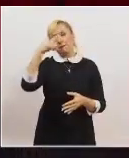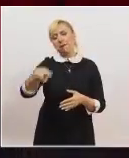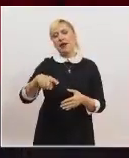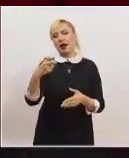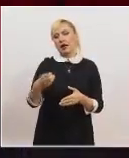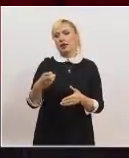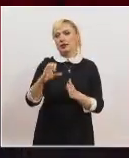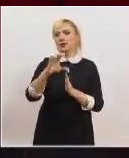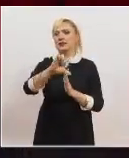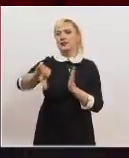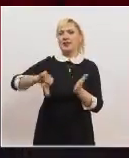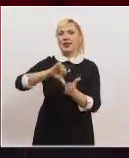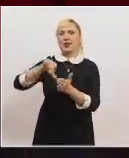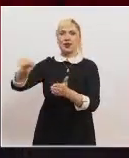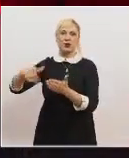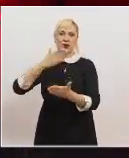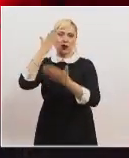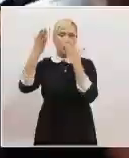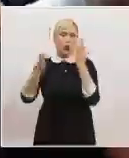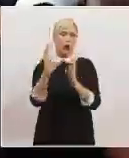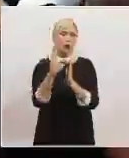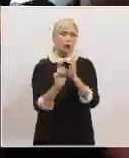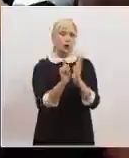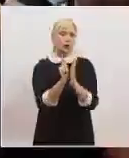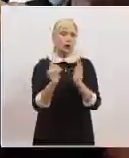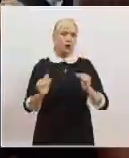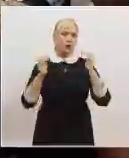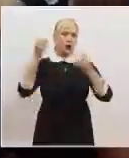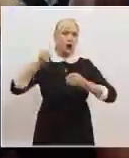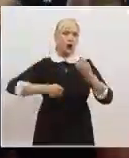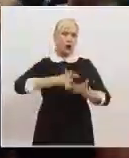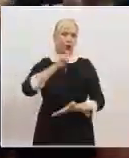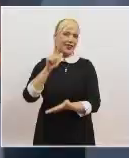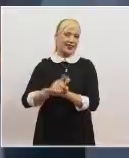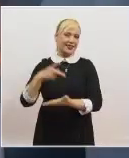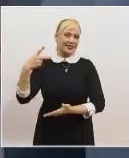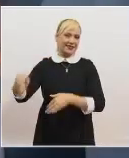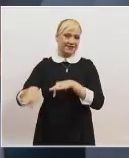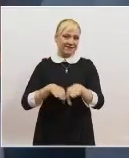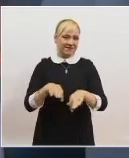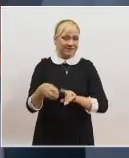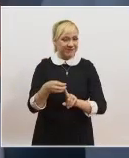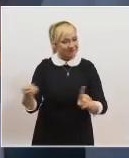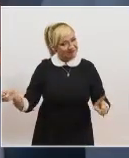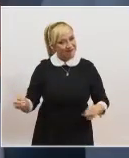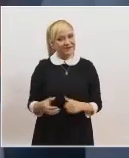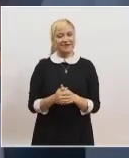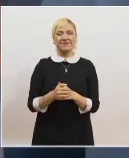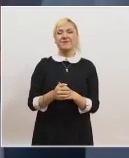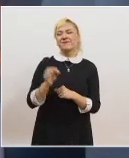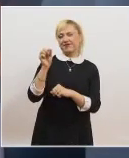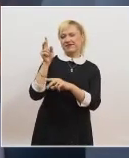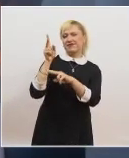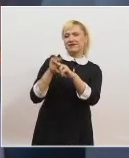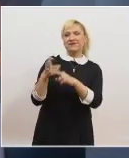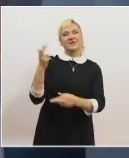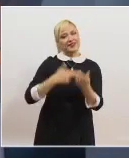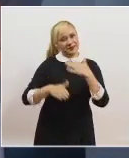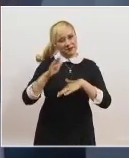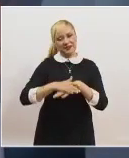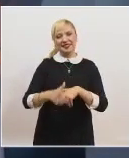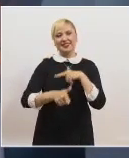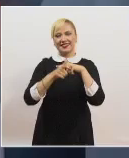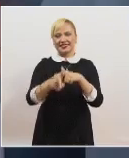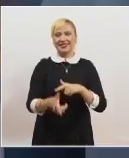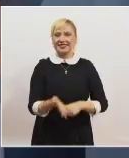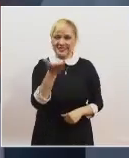Suprema Corte. Para el canal del Poder Judicial de la Federación, Mario López Peña. Vámonos a unos mensajes y regresamos con más